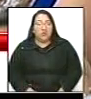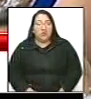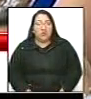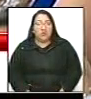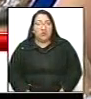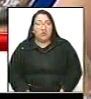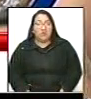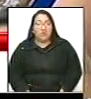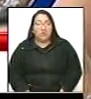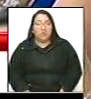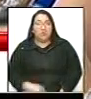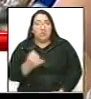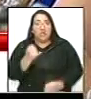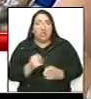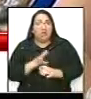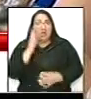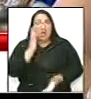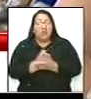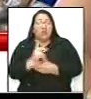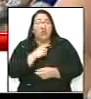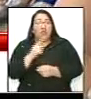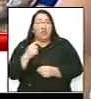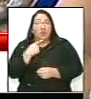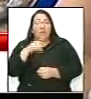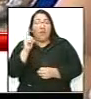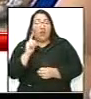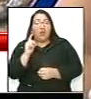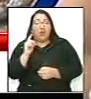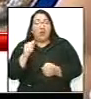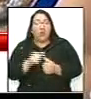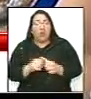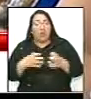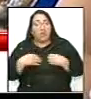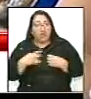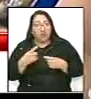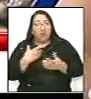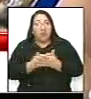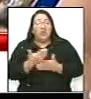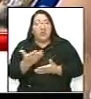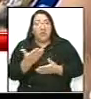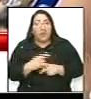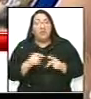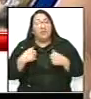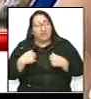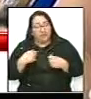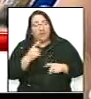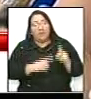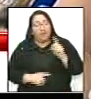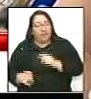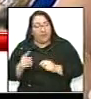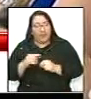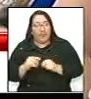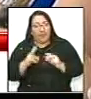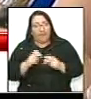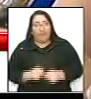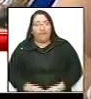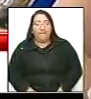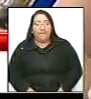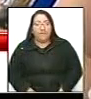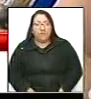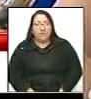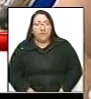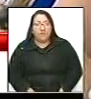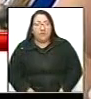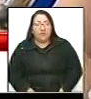colaborador, termina sancionando una denuncia, que es lo peor, ¿no? Porque por último la admisibilidad es un tema de requisito, pero también tiene que tener cierto marco